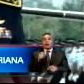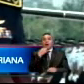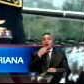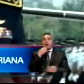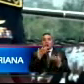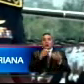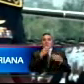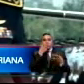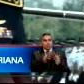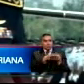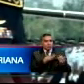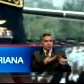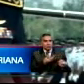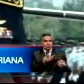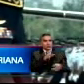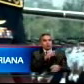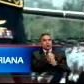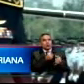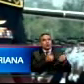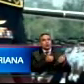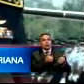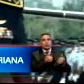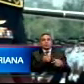injusticias sobre su labor.